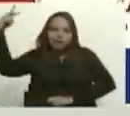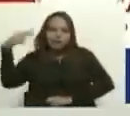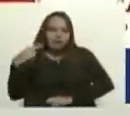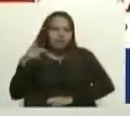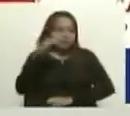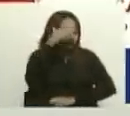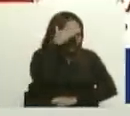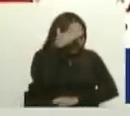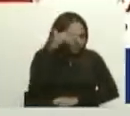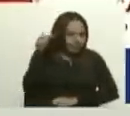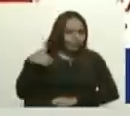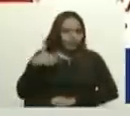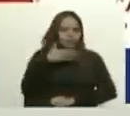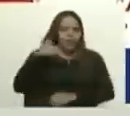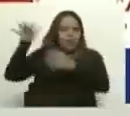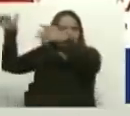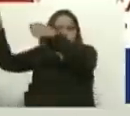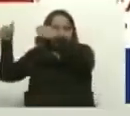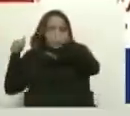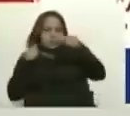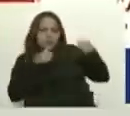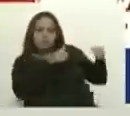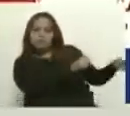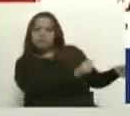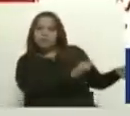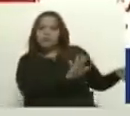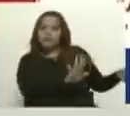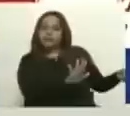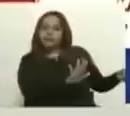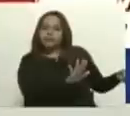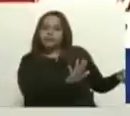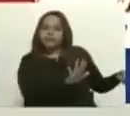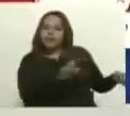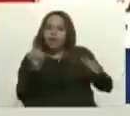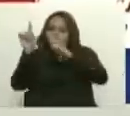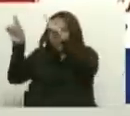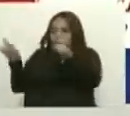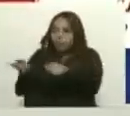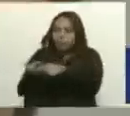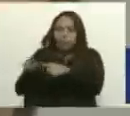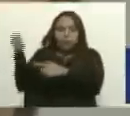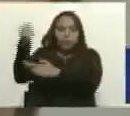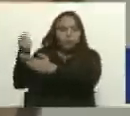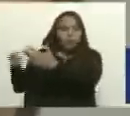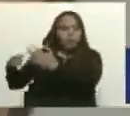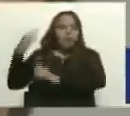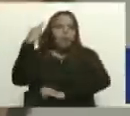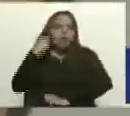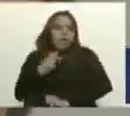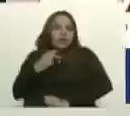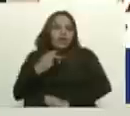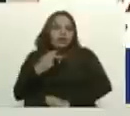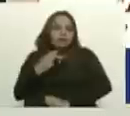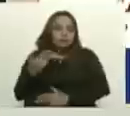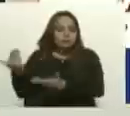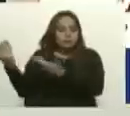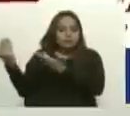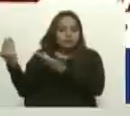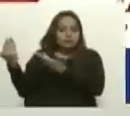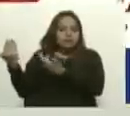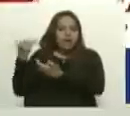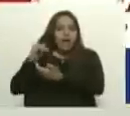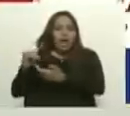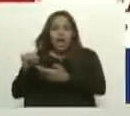viendo lo que estaban haciendo ellos, y Bolívar de testigo, y por eso quitaron a Bolívar de ahí, y lo metieron en un cuarto, y